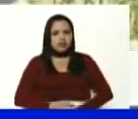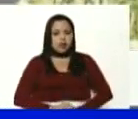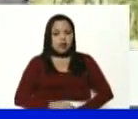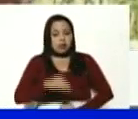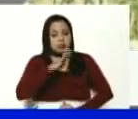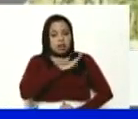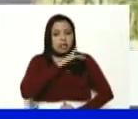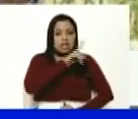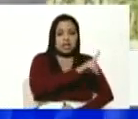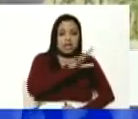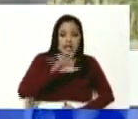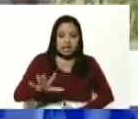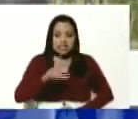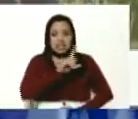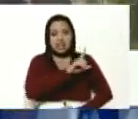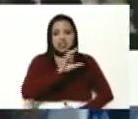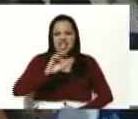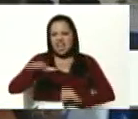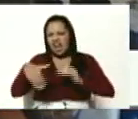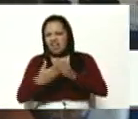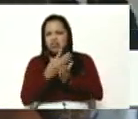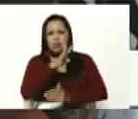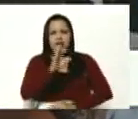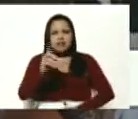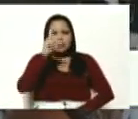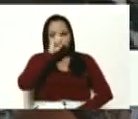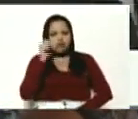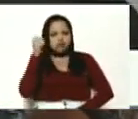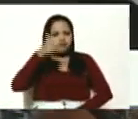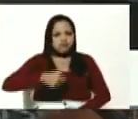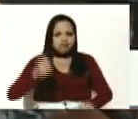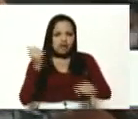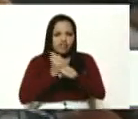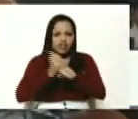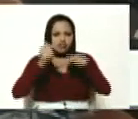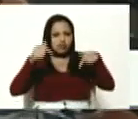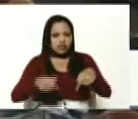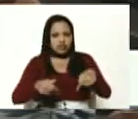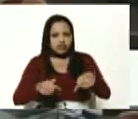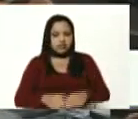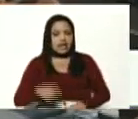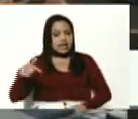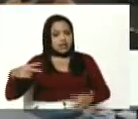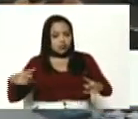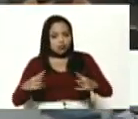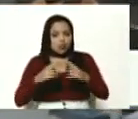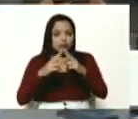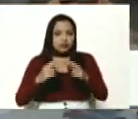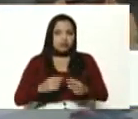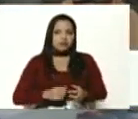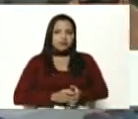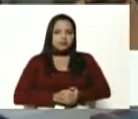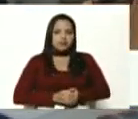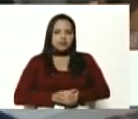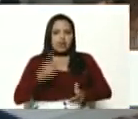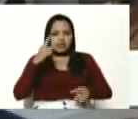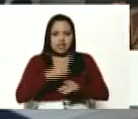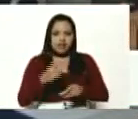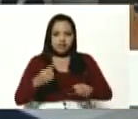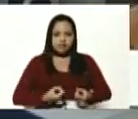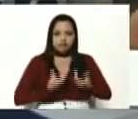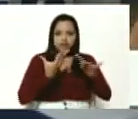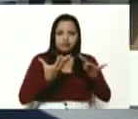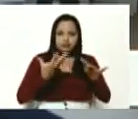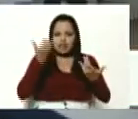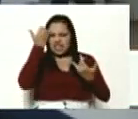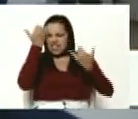20 25 30 40 años este encuentro tiene que salir de un conjunto de